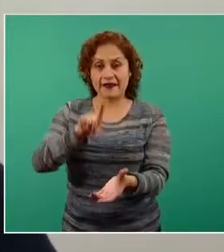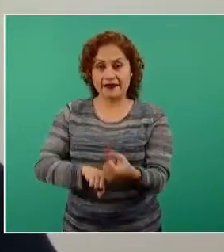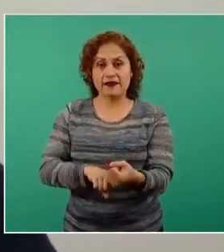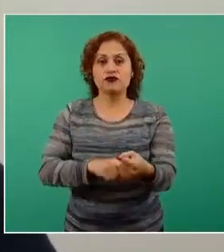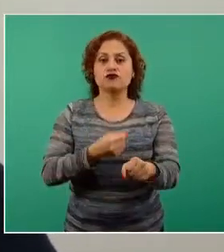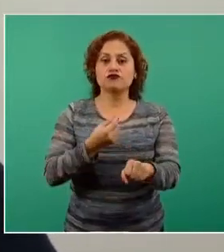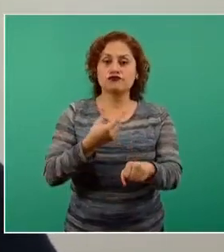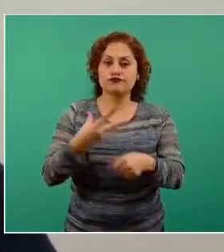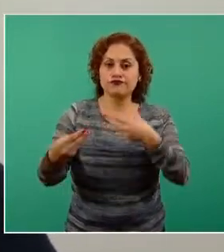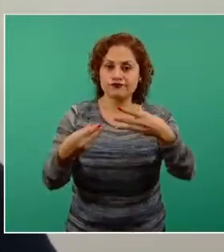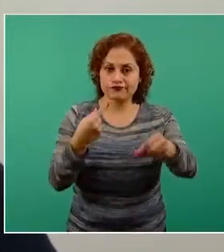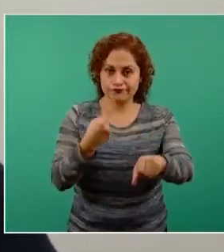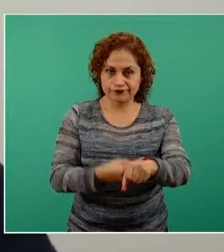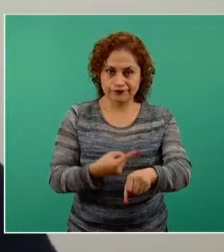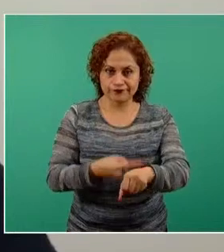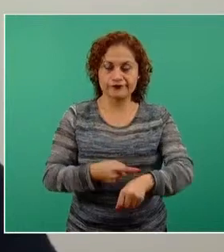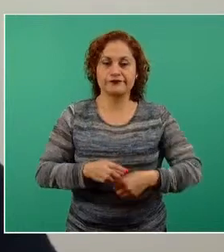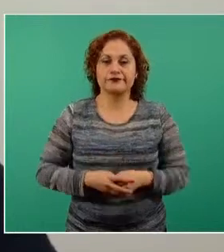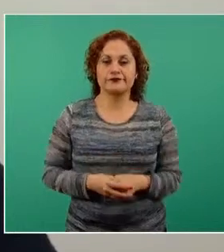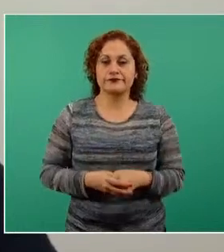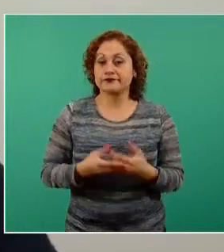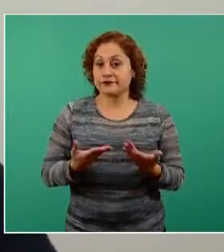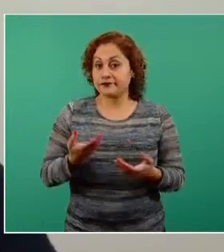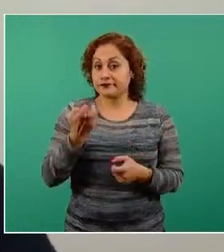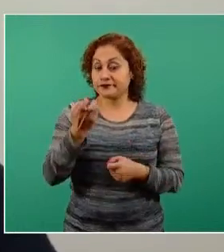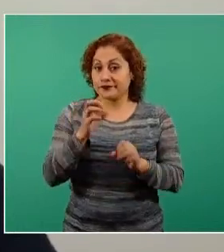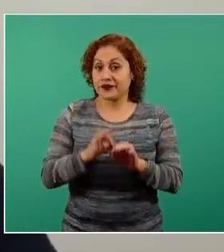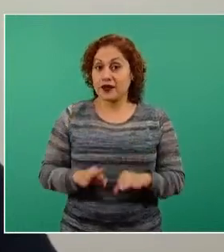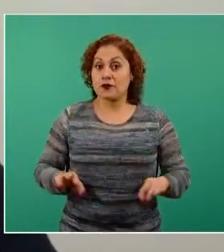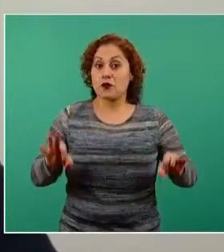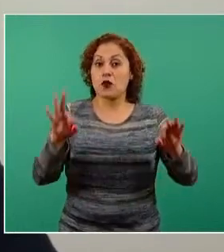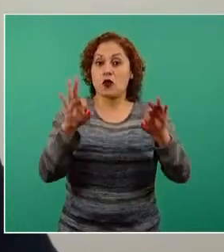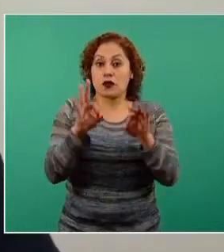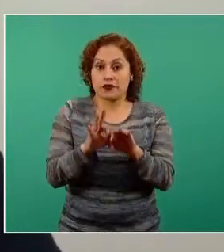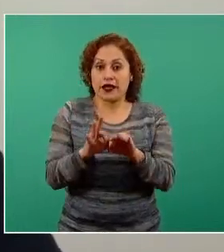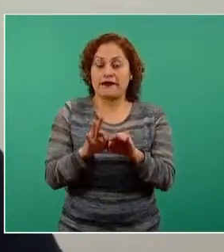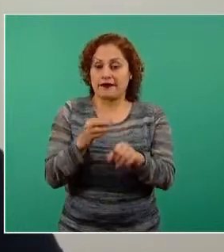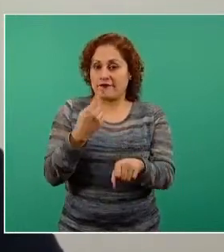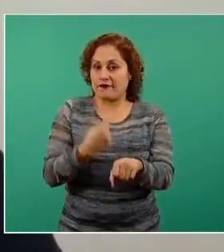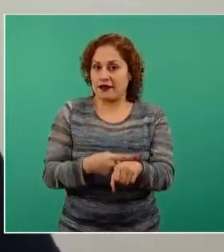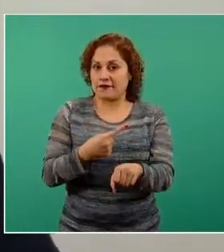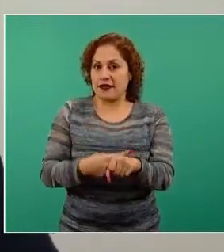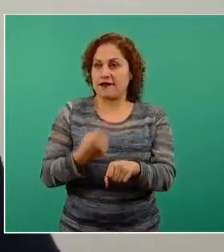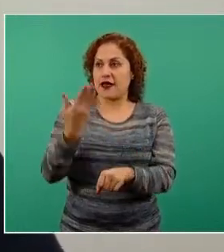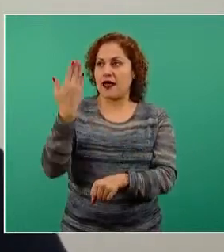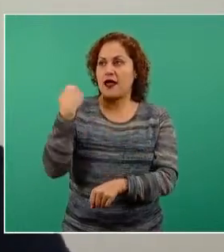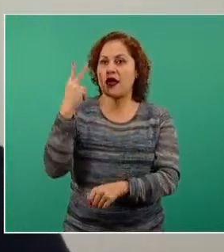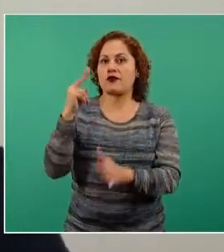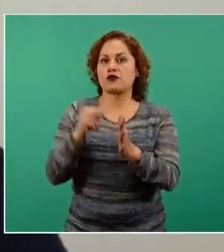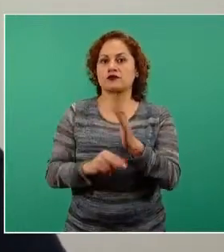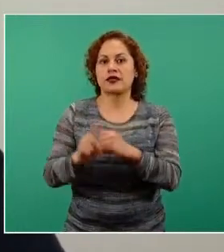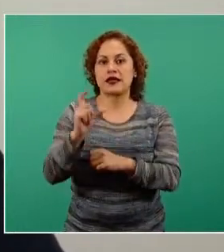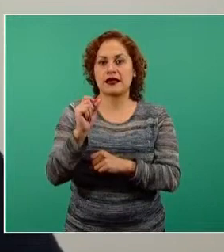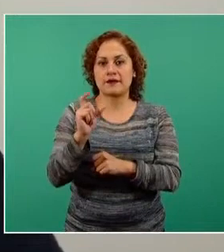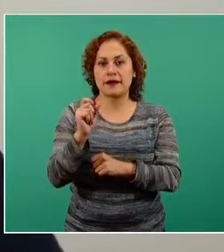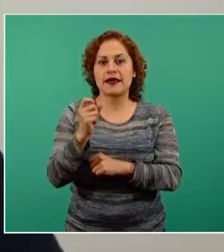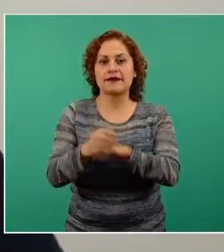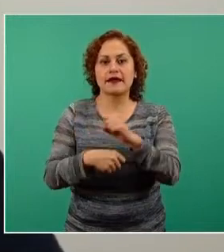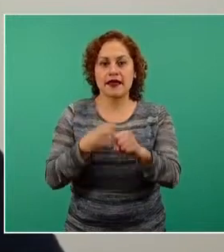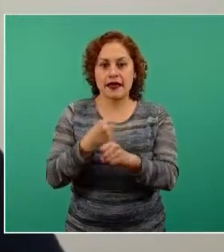país. Un componente pues, muy importante que inició a fines del año pasado y que es, como ustedes saben, una de las